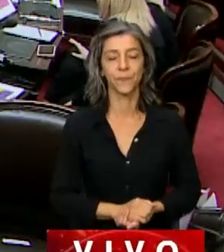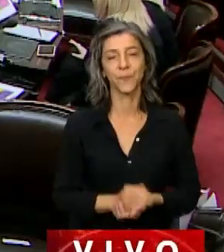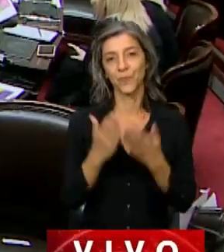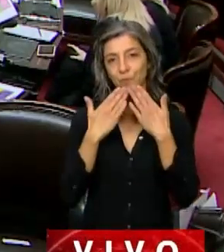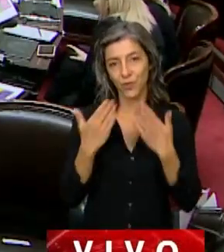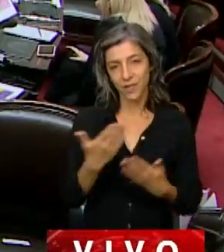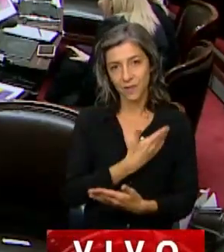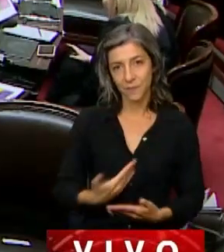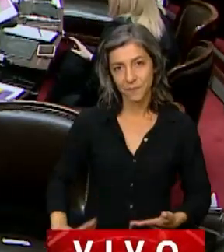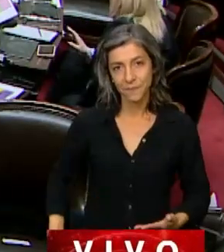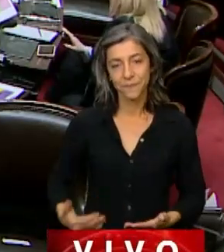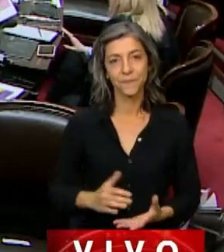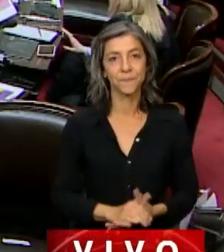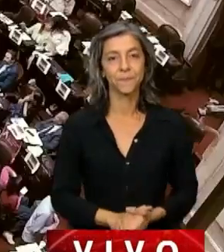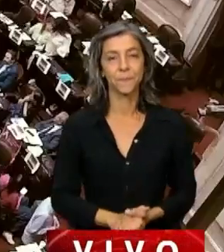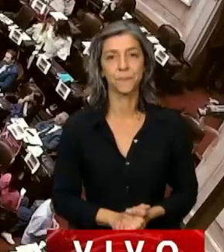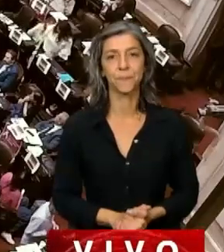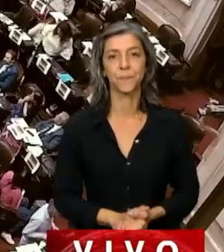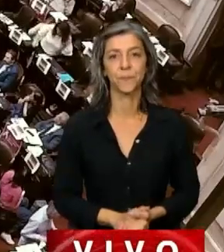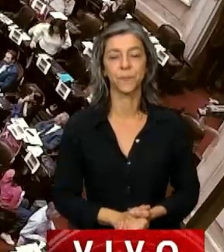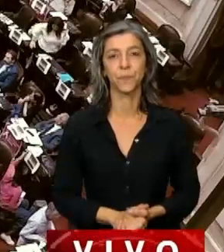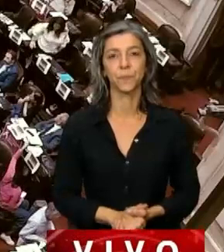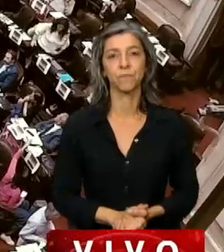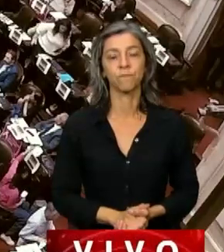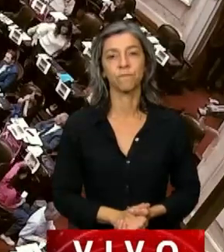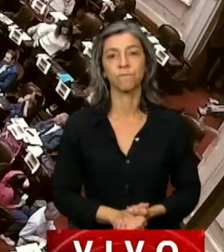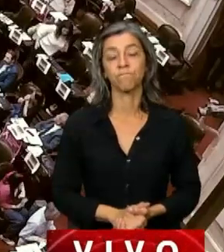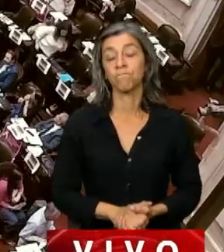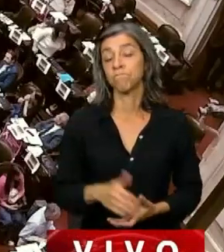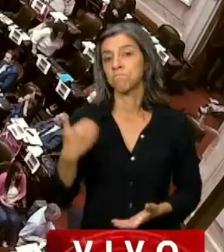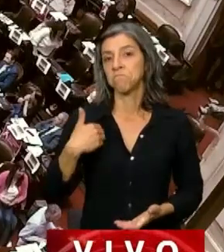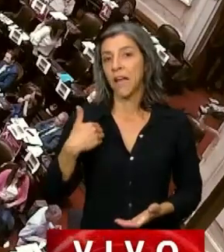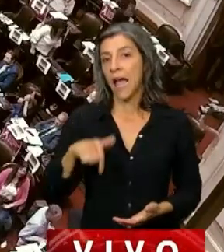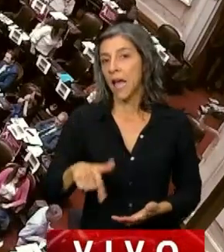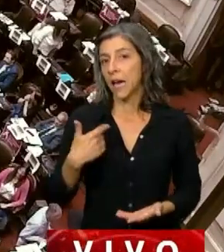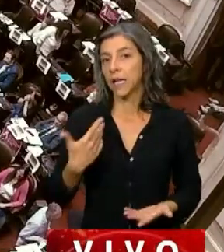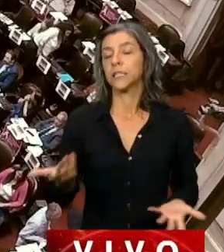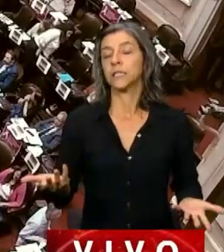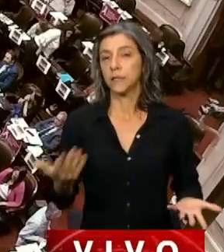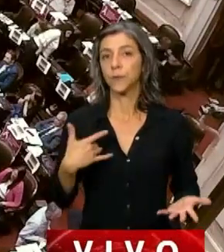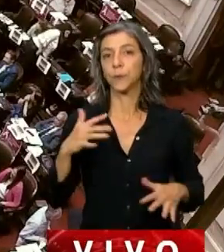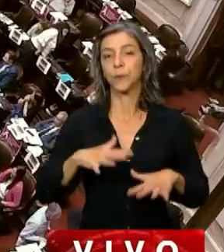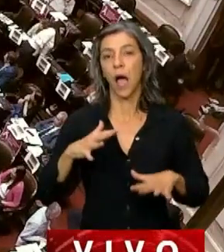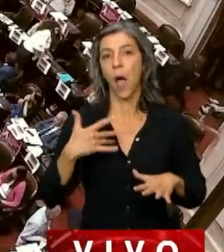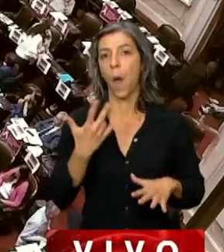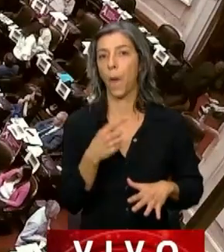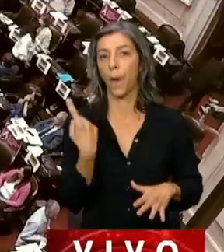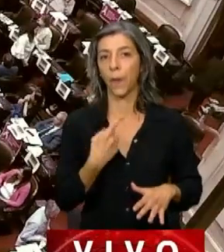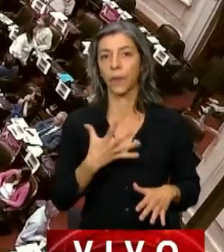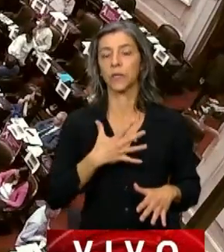Muchas gracias, señor presidente. En este país a veces se viven con intensidad cosas que